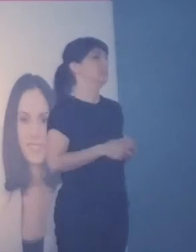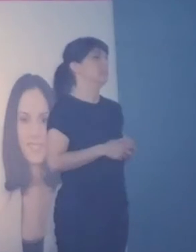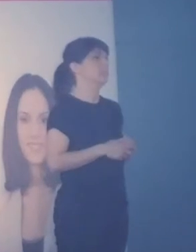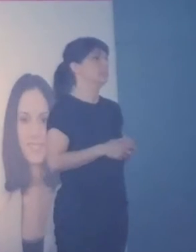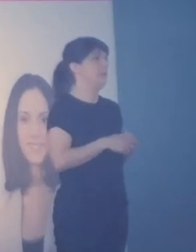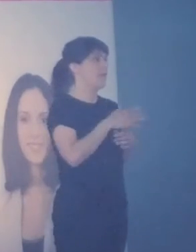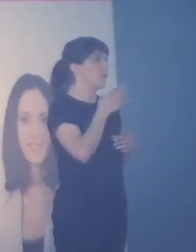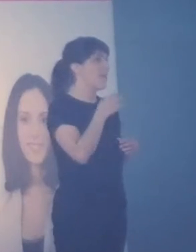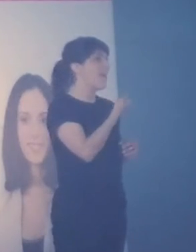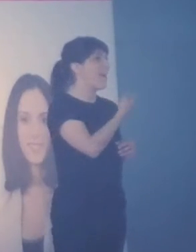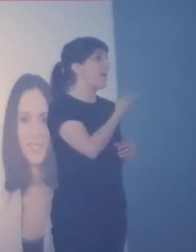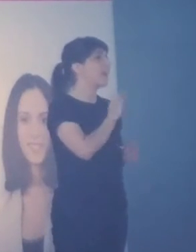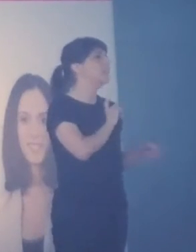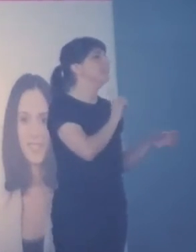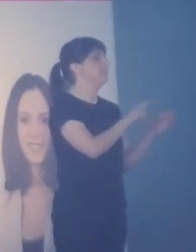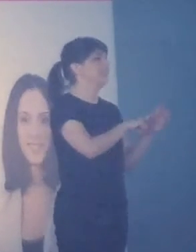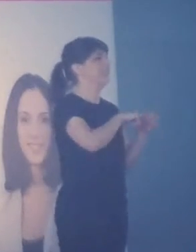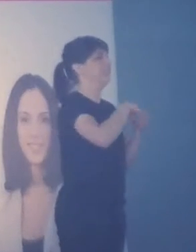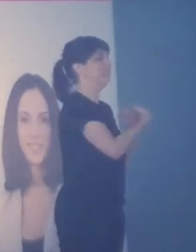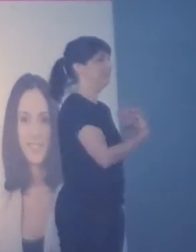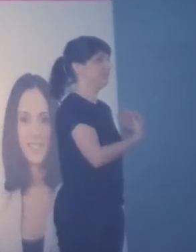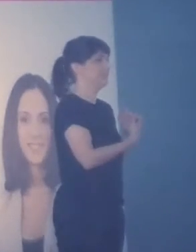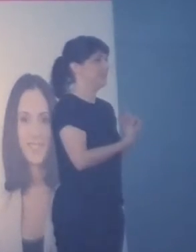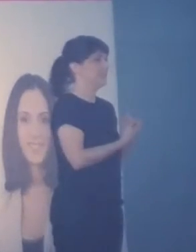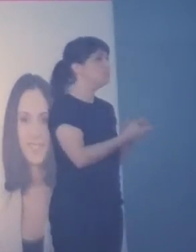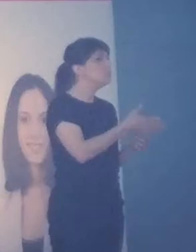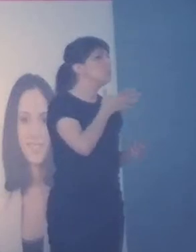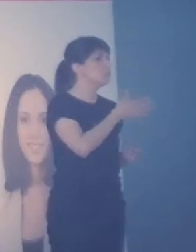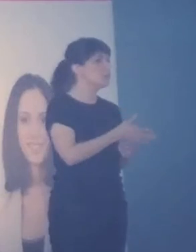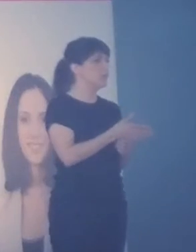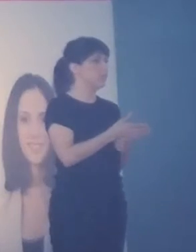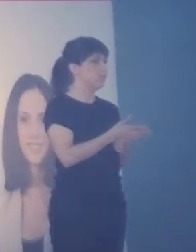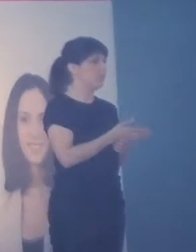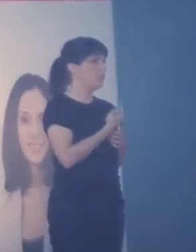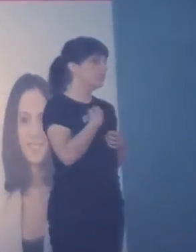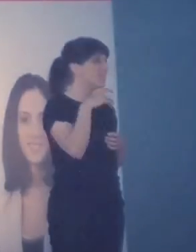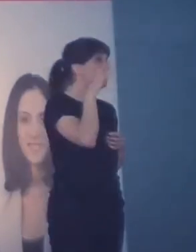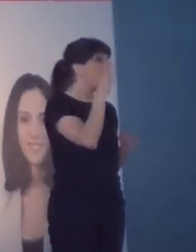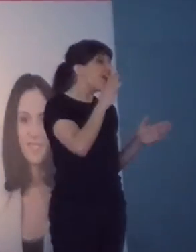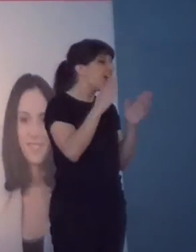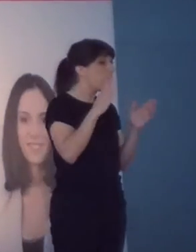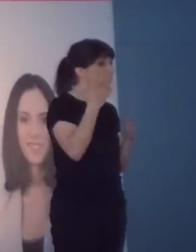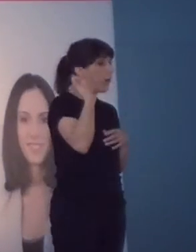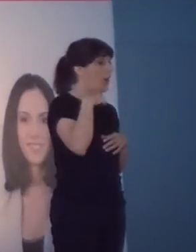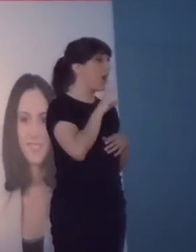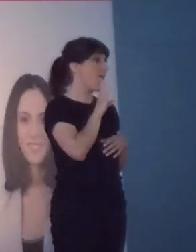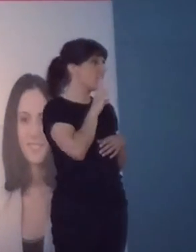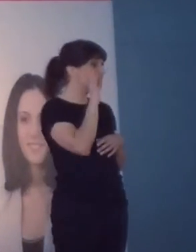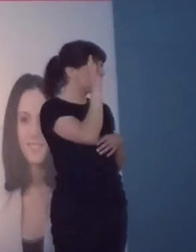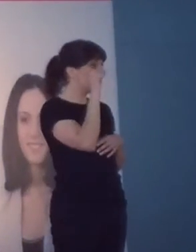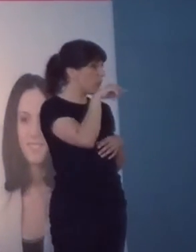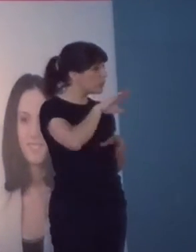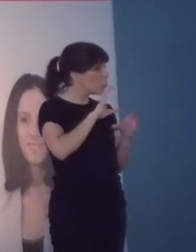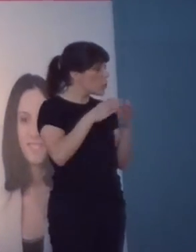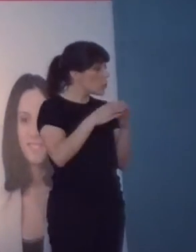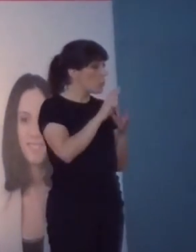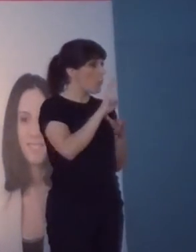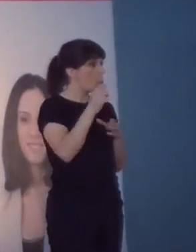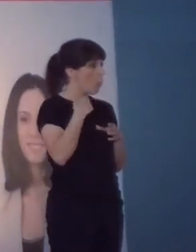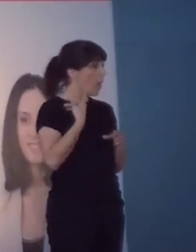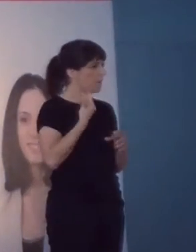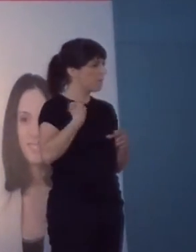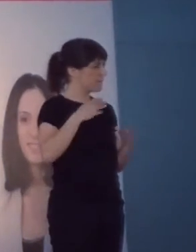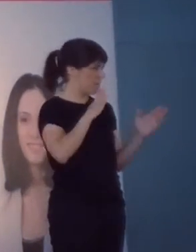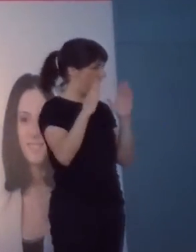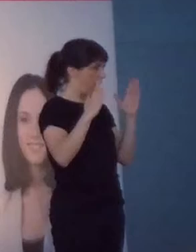Ague. E estamos en Ague polas mesmas razóns que Castelao estivo no Frente Popular en